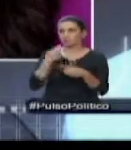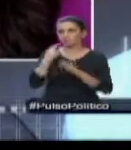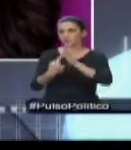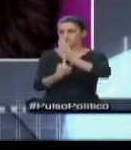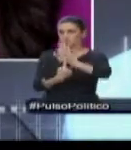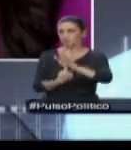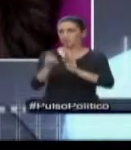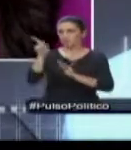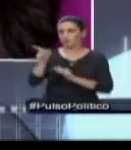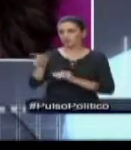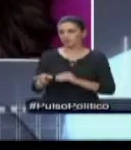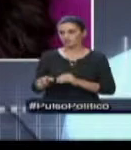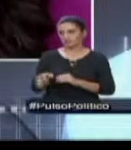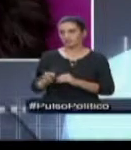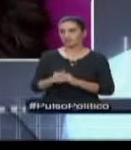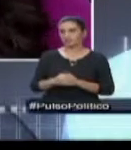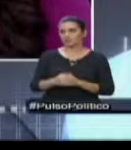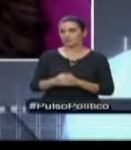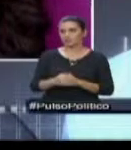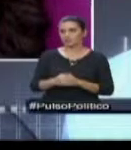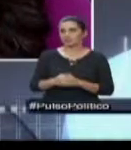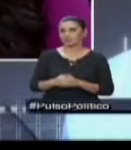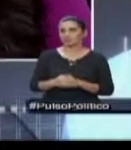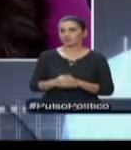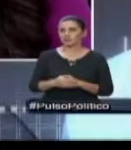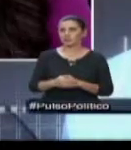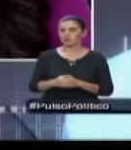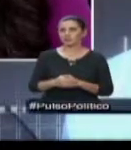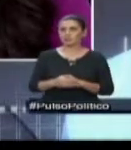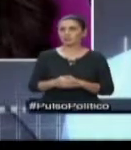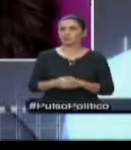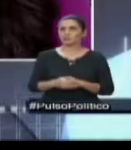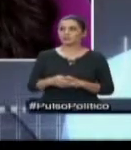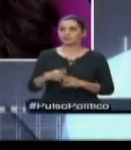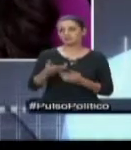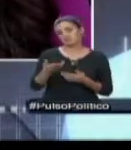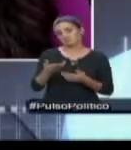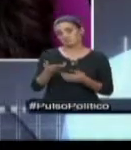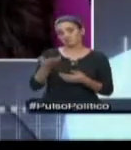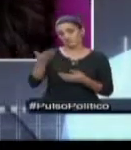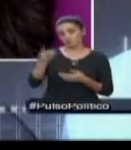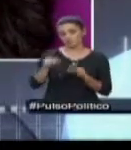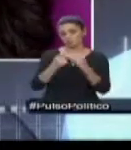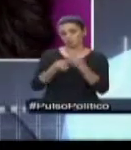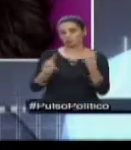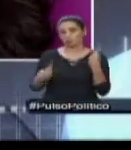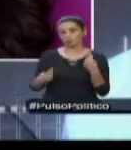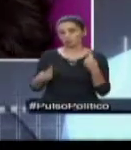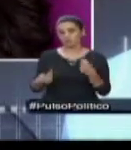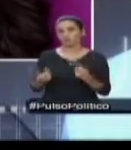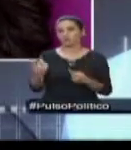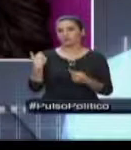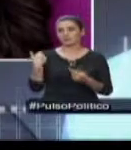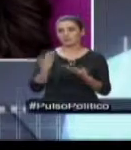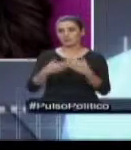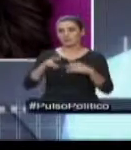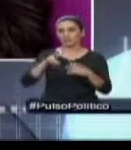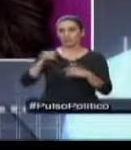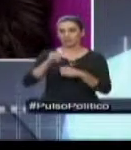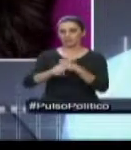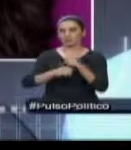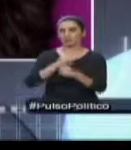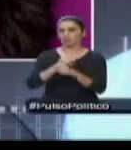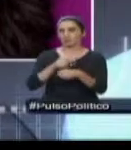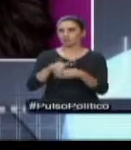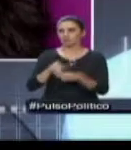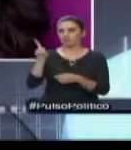legisladora de su partido político el partido socialcristiano hasta hoy ha estado ya alrededor casi 20 años en la